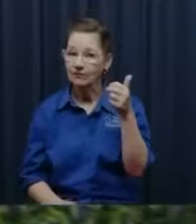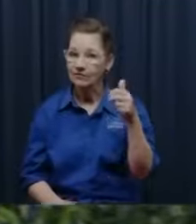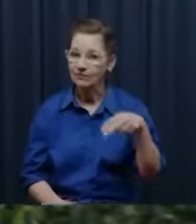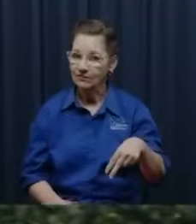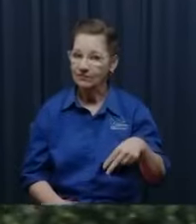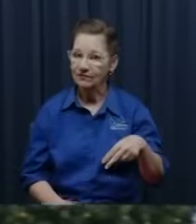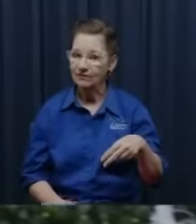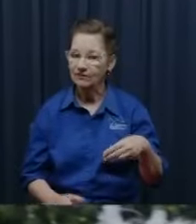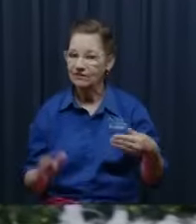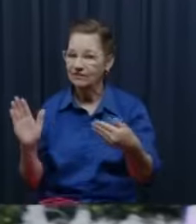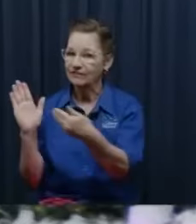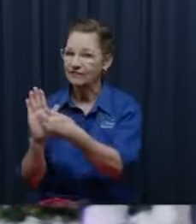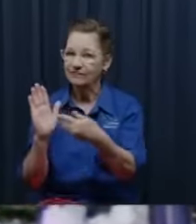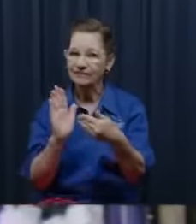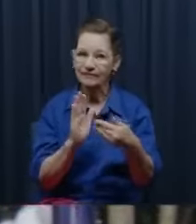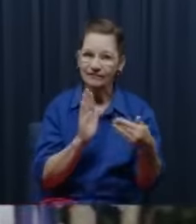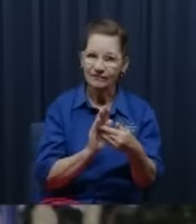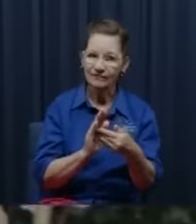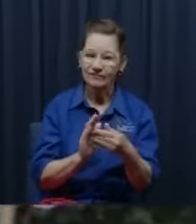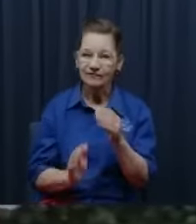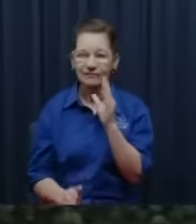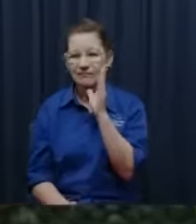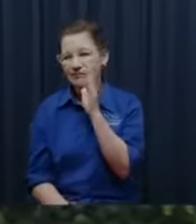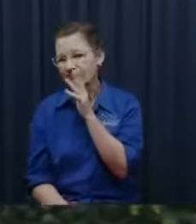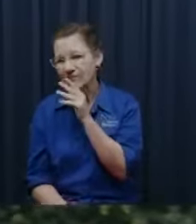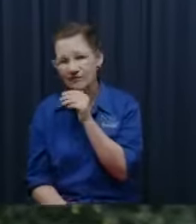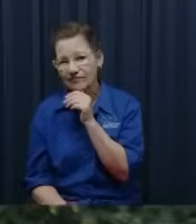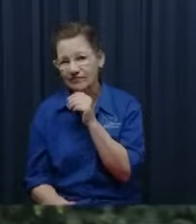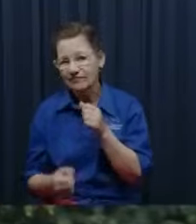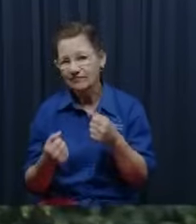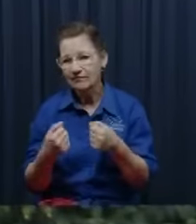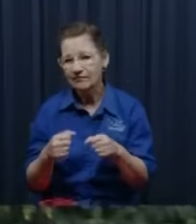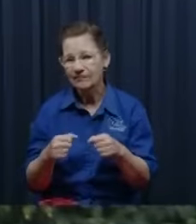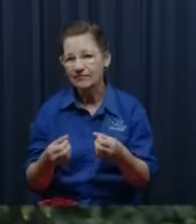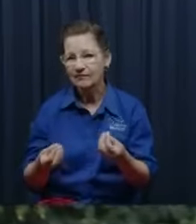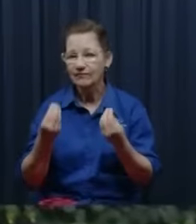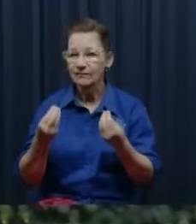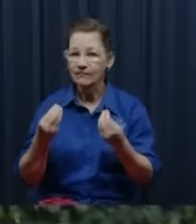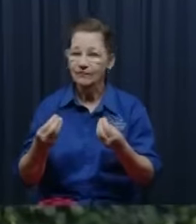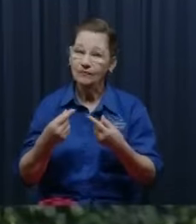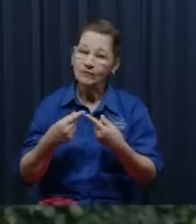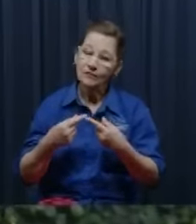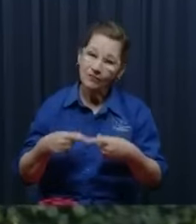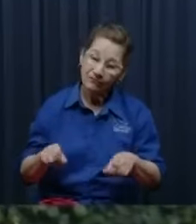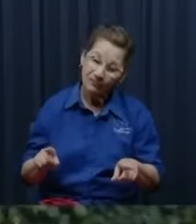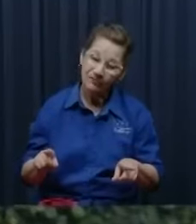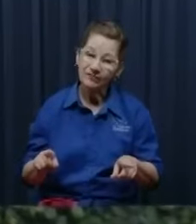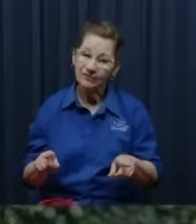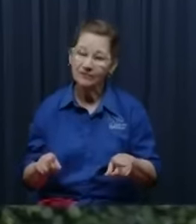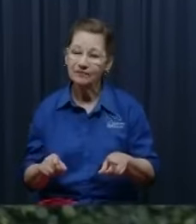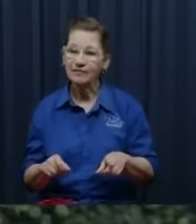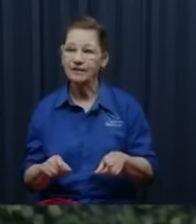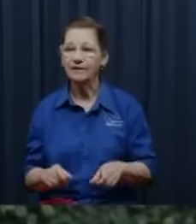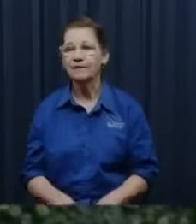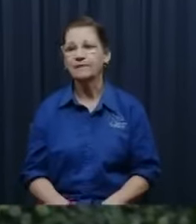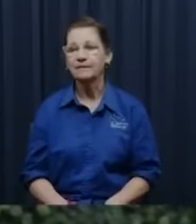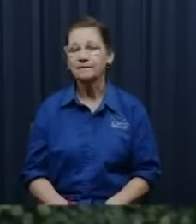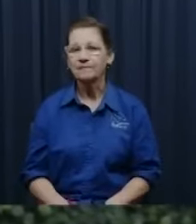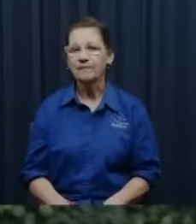Dios pues parece que no se pudo hacer no pudieron hacer mucho los iraníes porque una coalición occidental